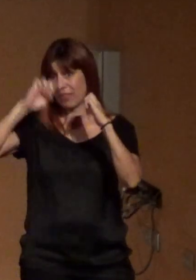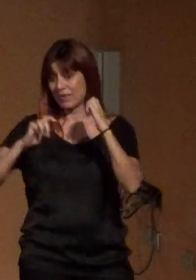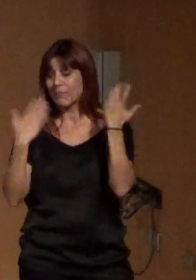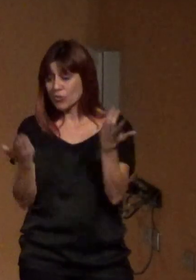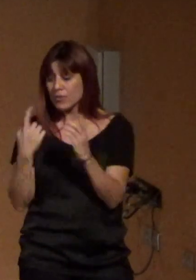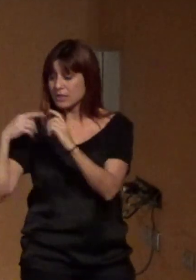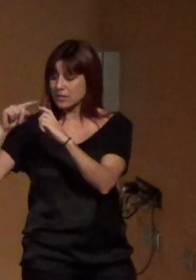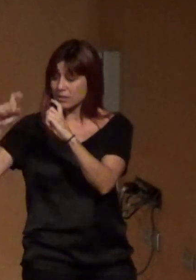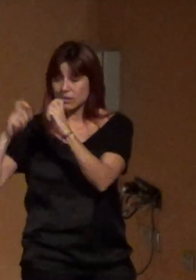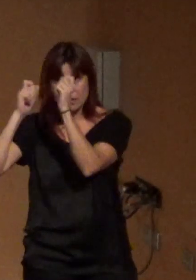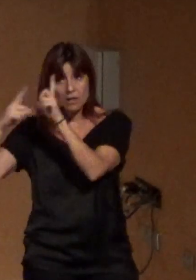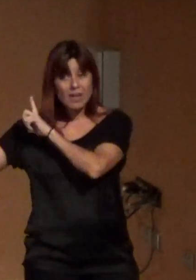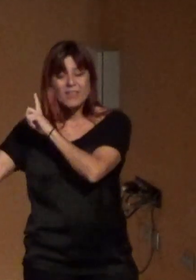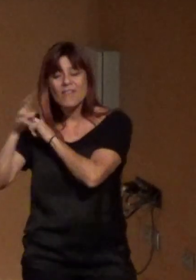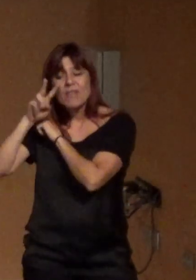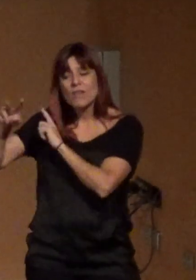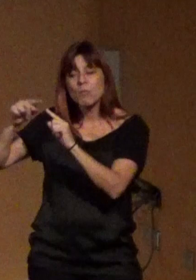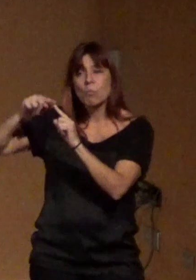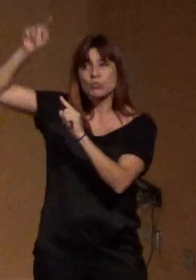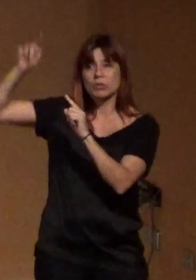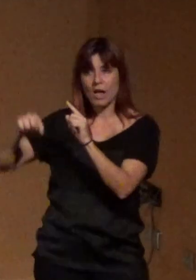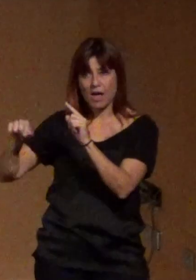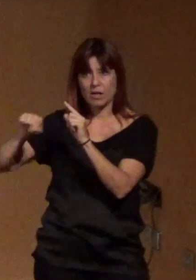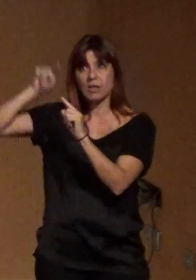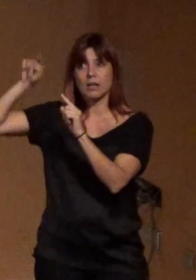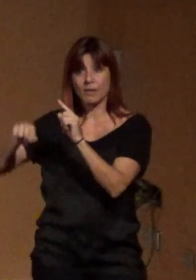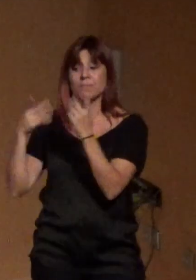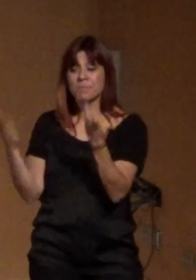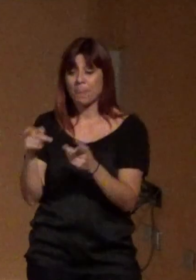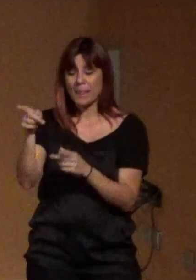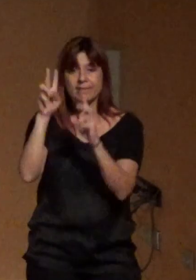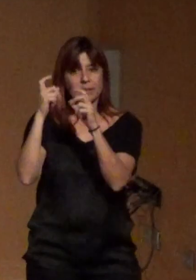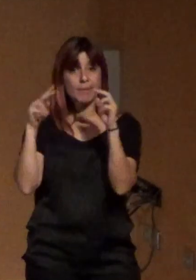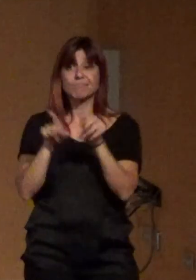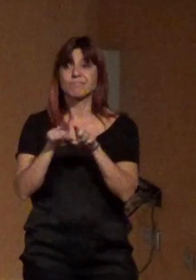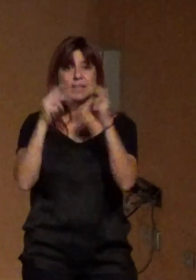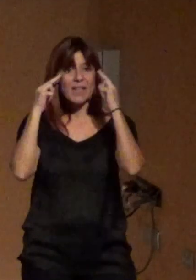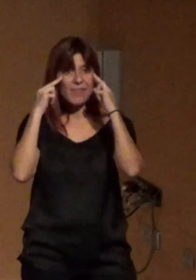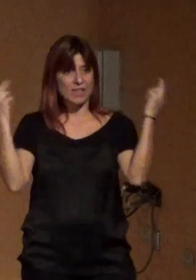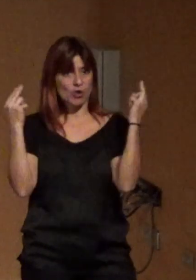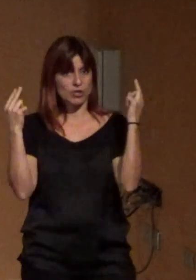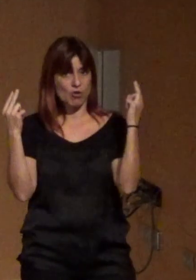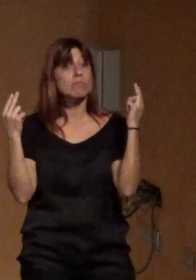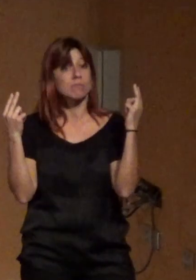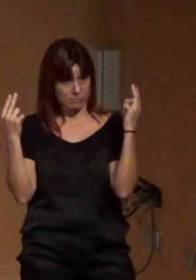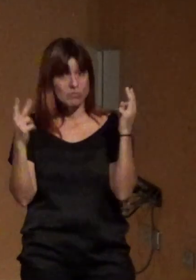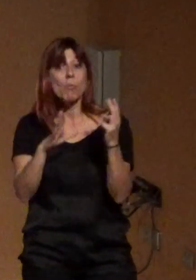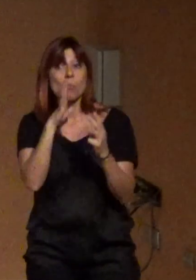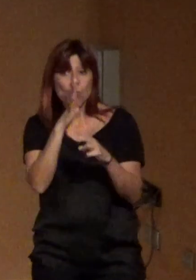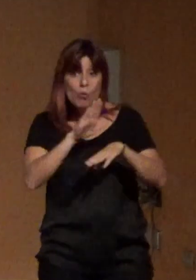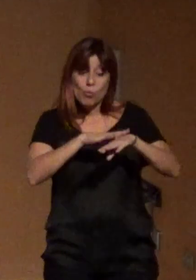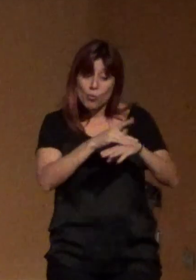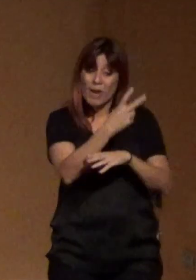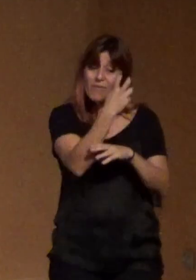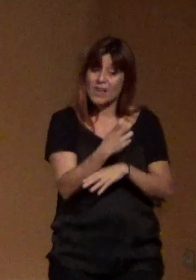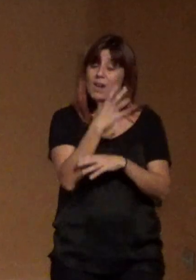tiene que ver que hay una descarga de punta onda a 3 ciclos por segundo. En fin, estos episodios de conexión que a veces aparecen en crisis parciales